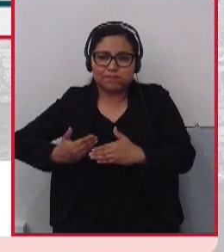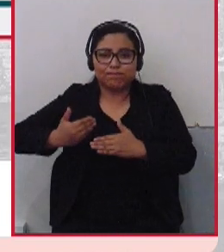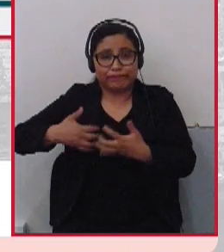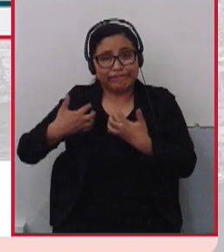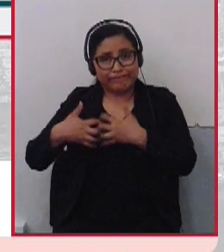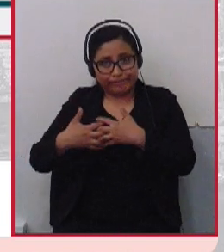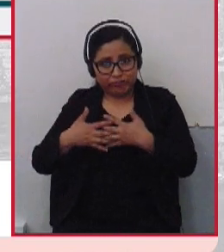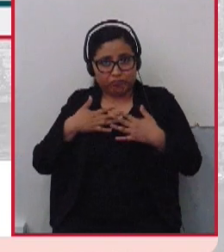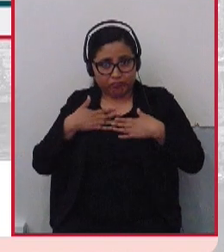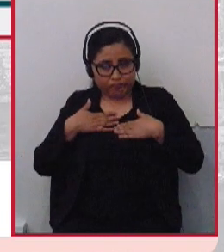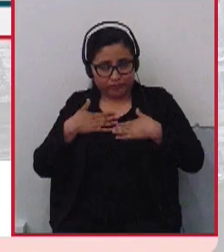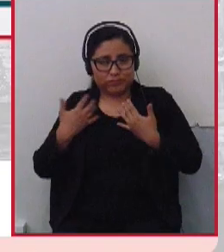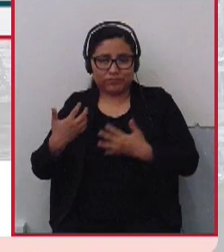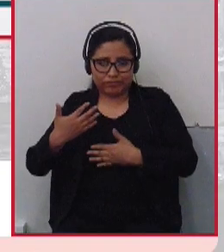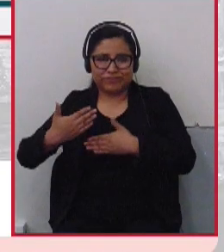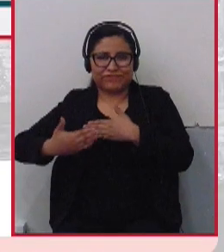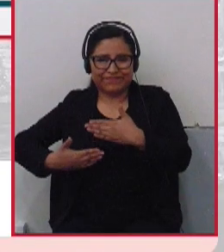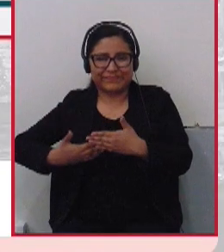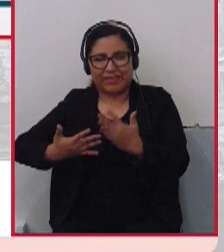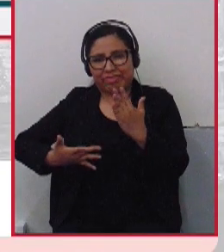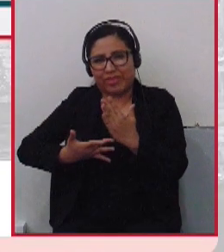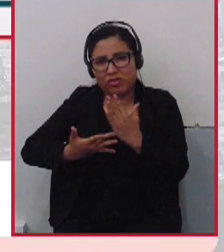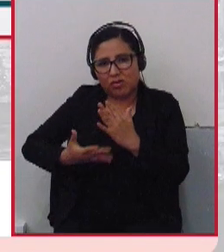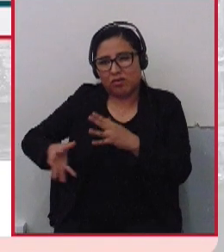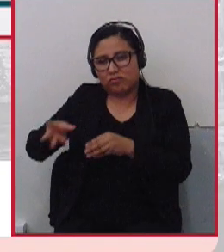American en esta tecnología.